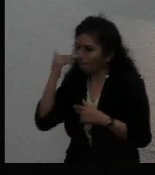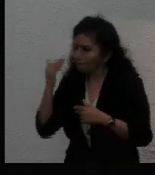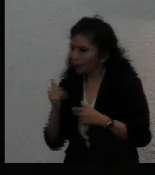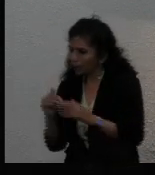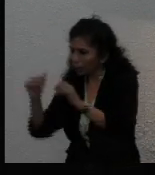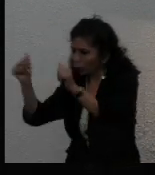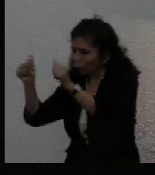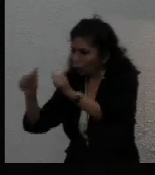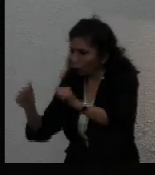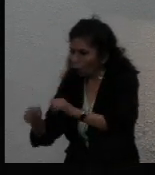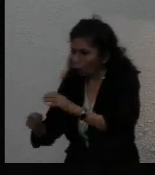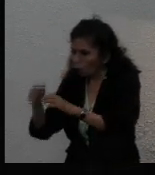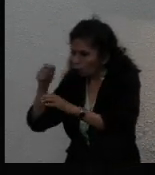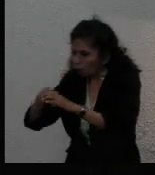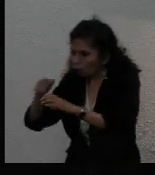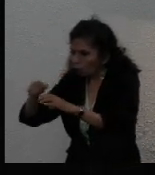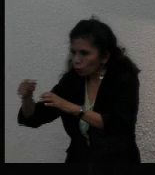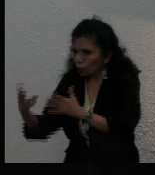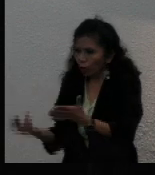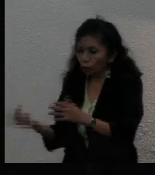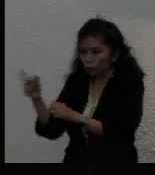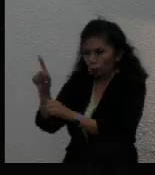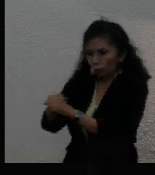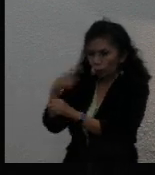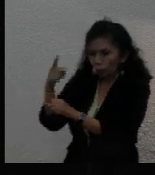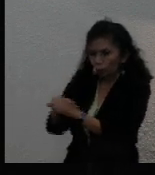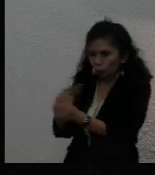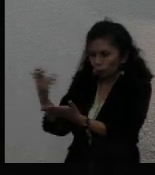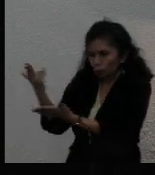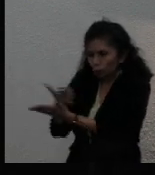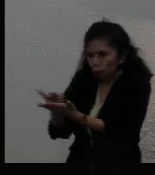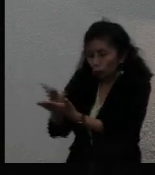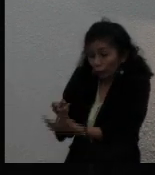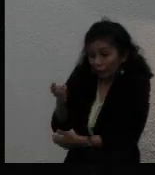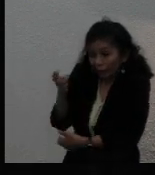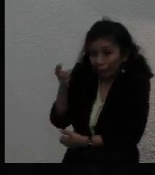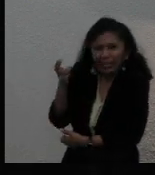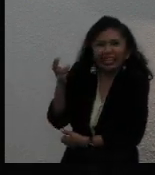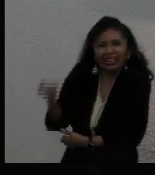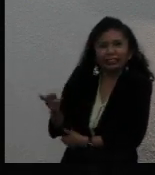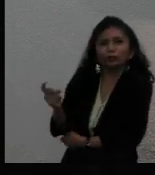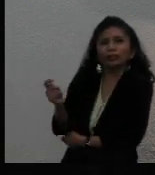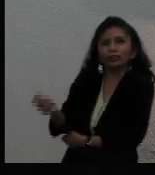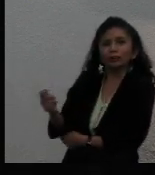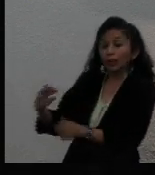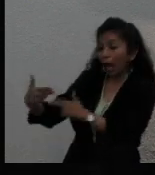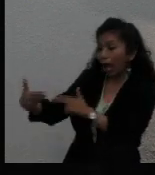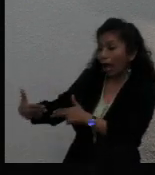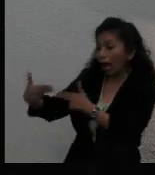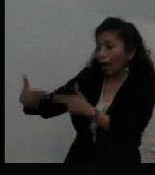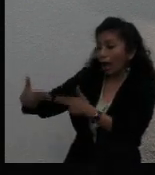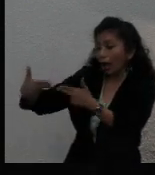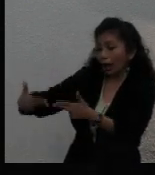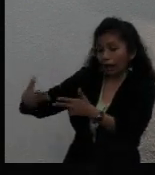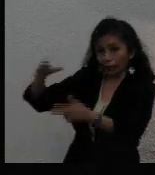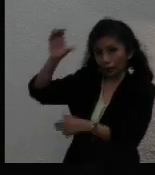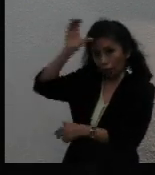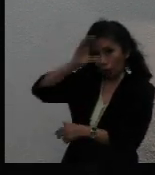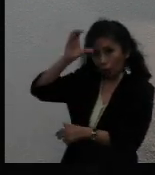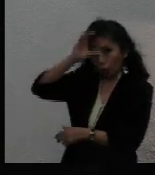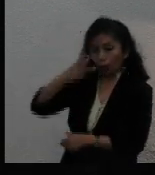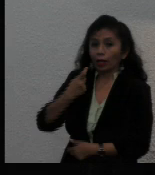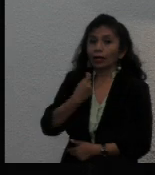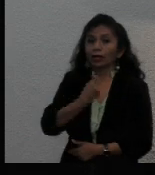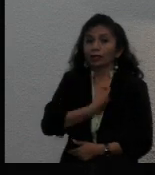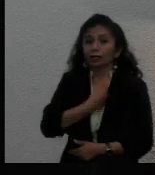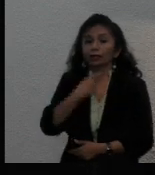que los bordados no solo son figuras y colores vistosos, sino un patrimonio cultural cuyos símbolos representan la identidad